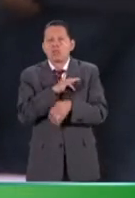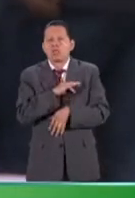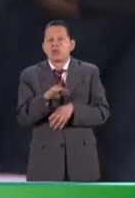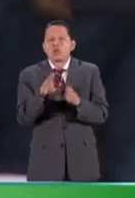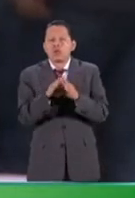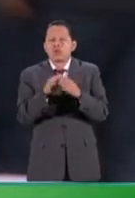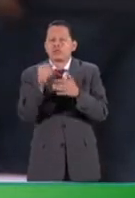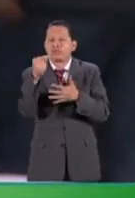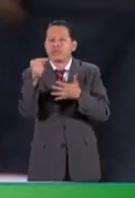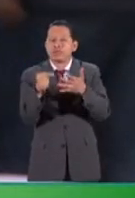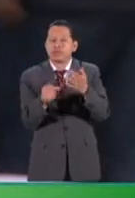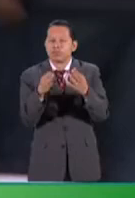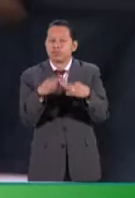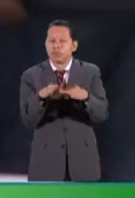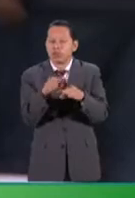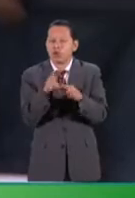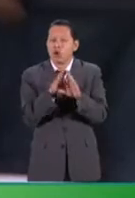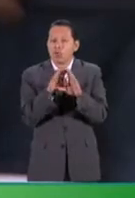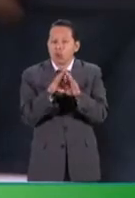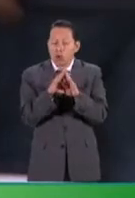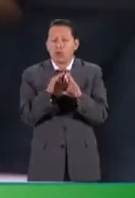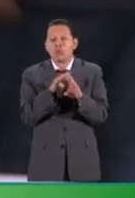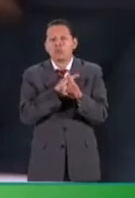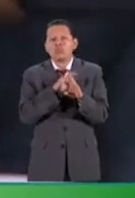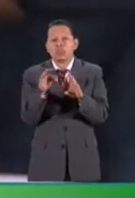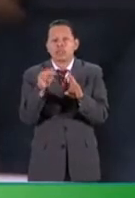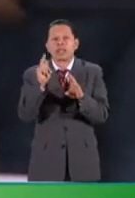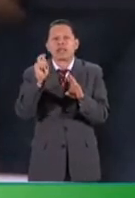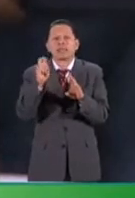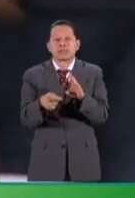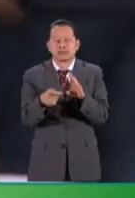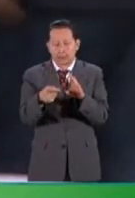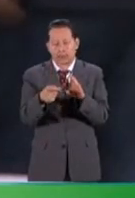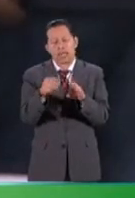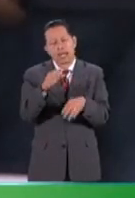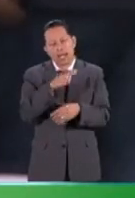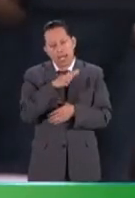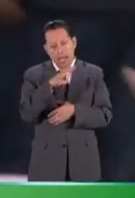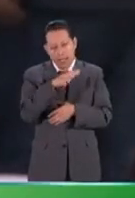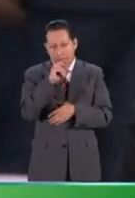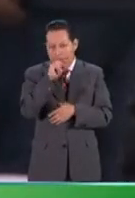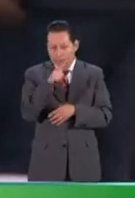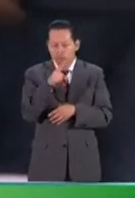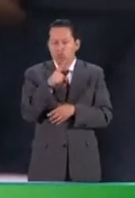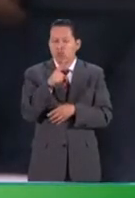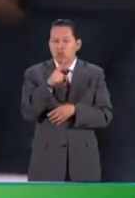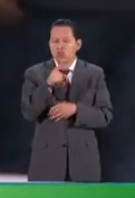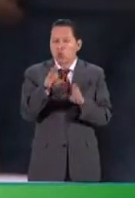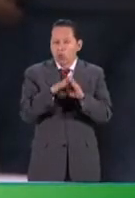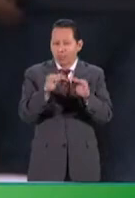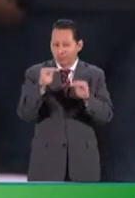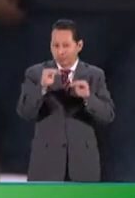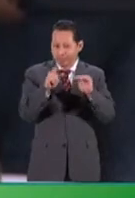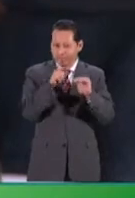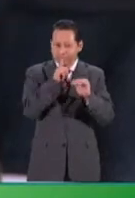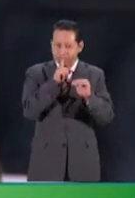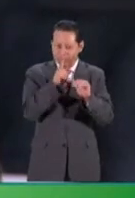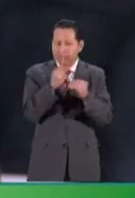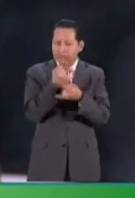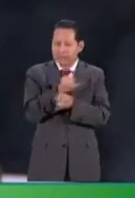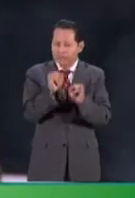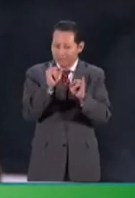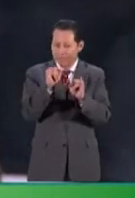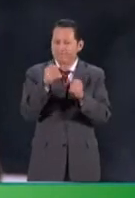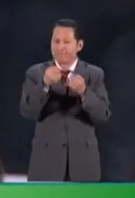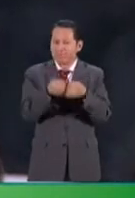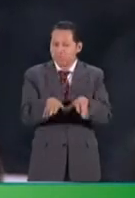principios fundamentales de imparcialidad e independencia. Aquí se habló de este modelo que se ha implementado en